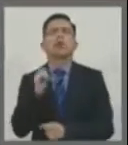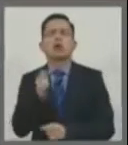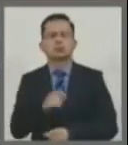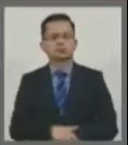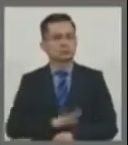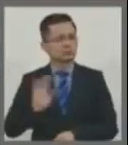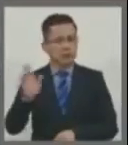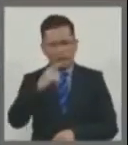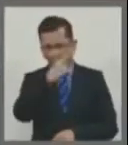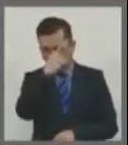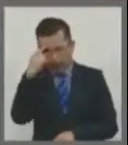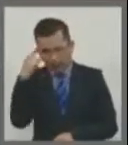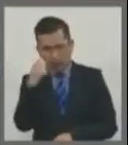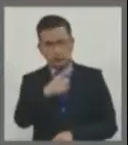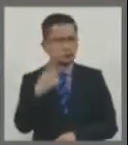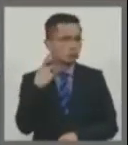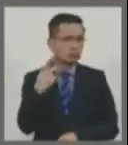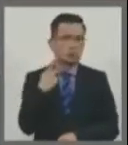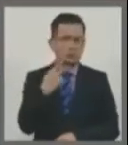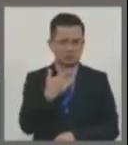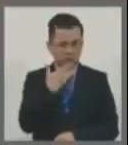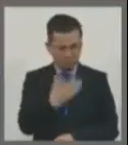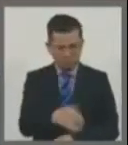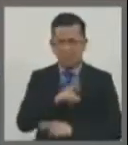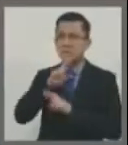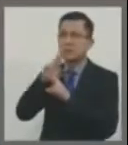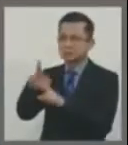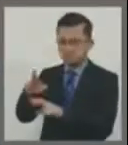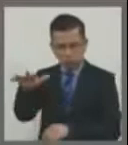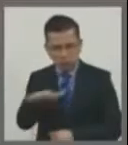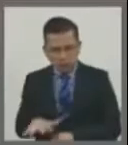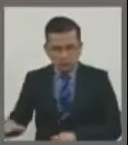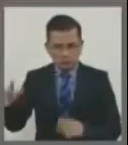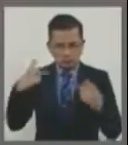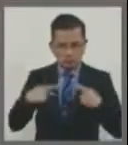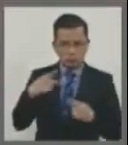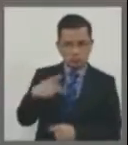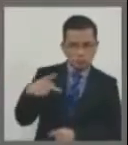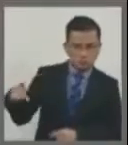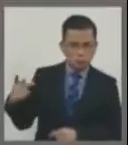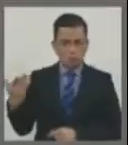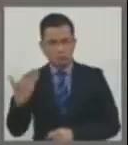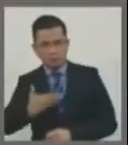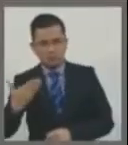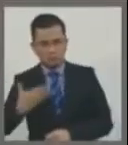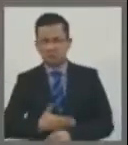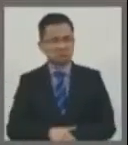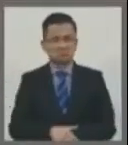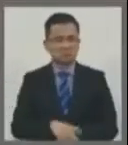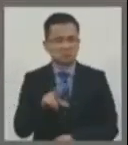sistema político que no ha estado a la altura de la exigencia de las ciudadanas y de los ciudadanos en este país.